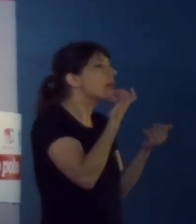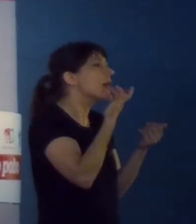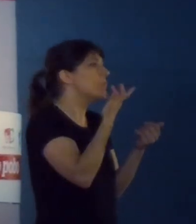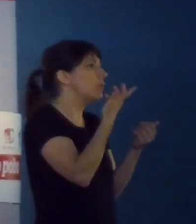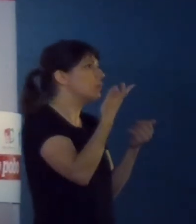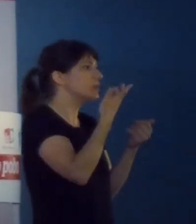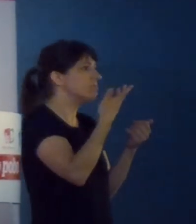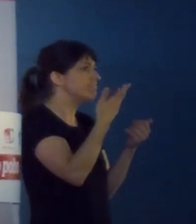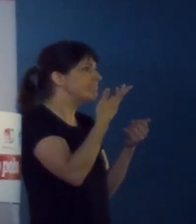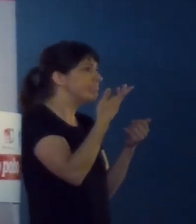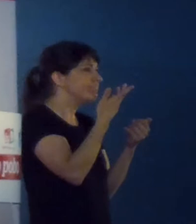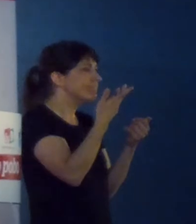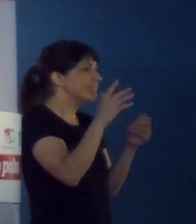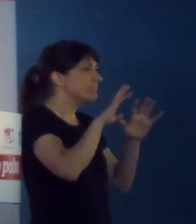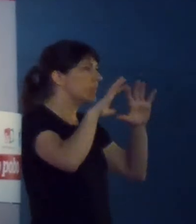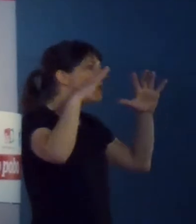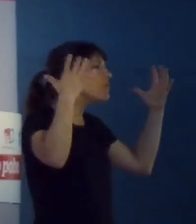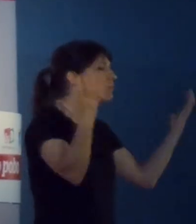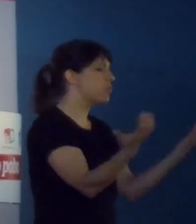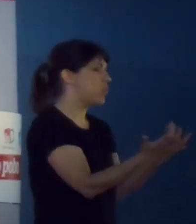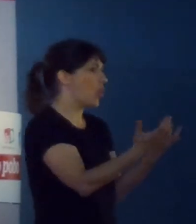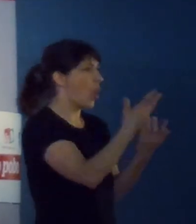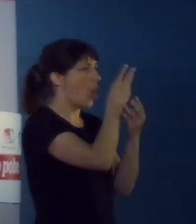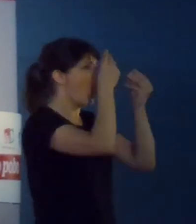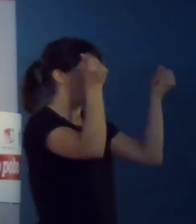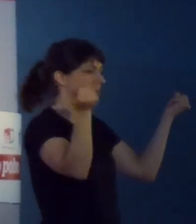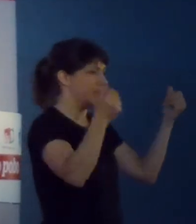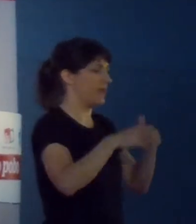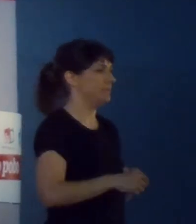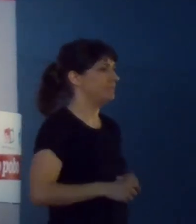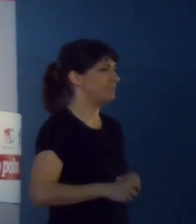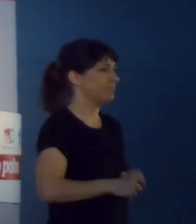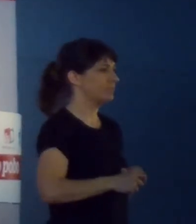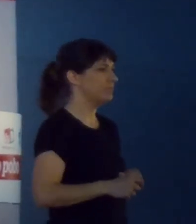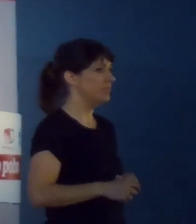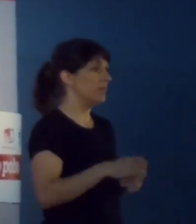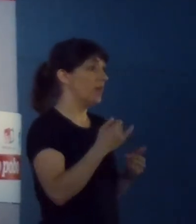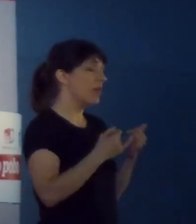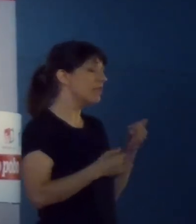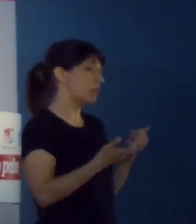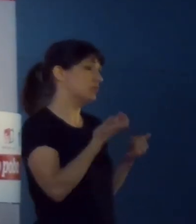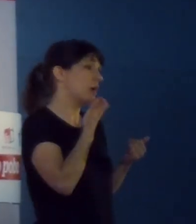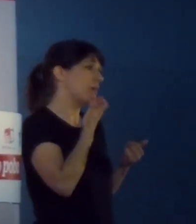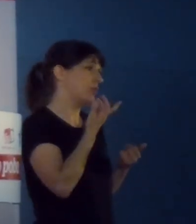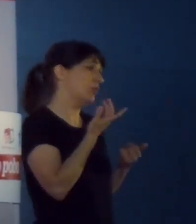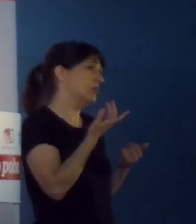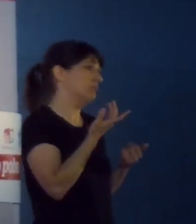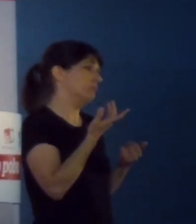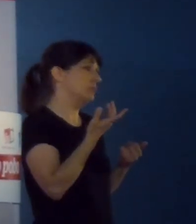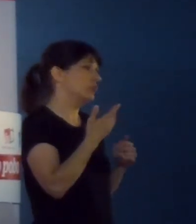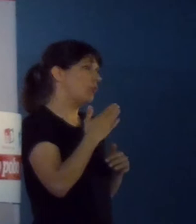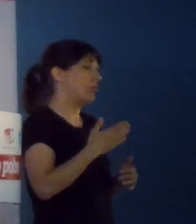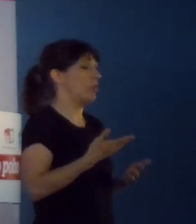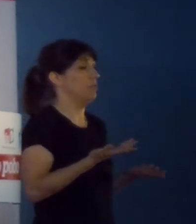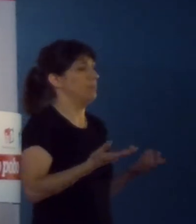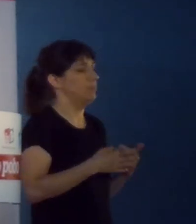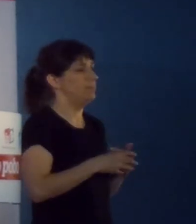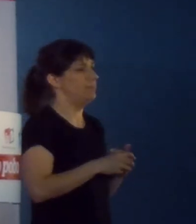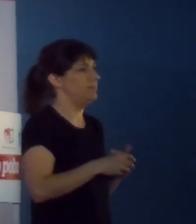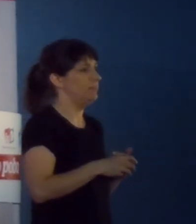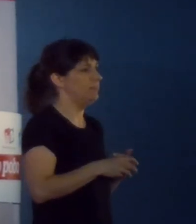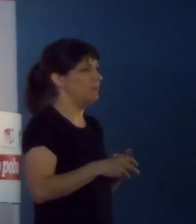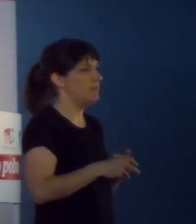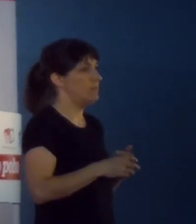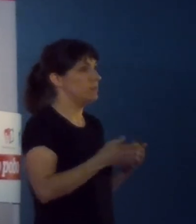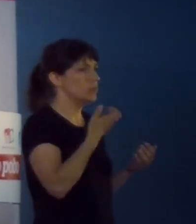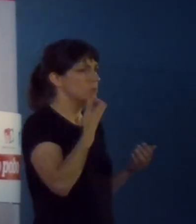verdad? En a terceira dimensión resulta que no plano que pode pasar en un círculo, cando incorpora a terceira dimensión e xa